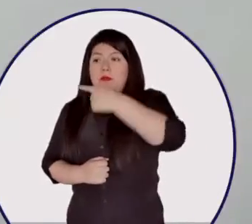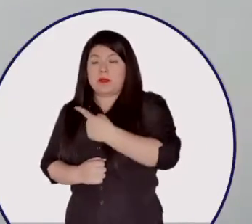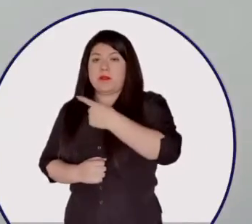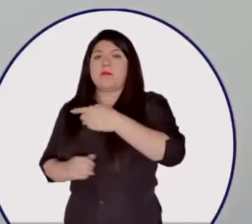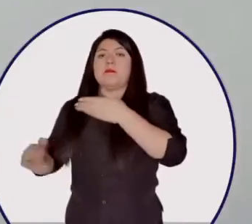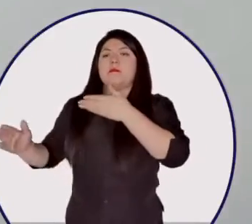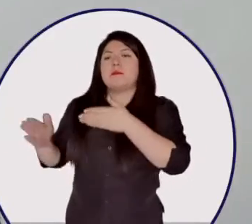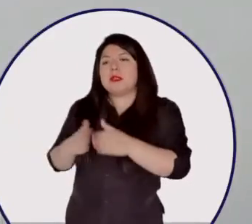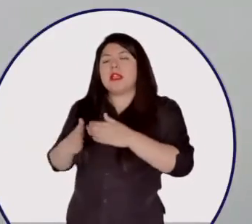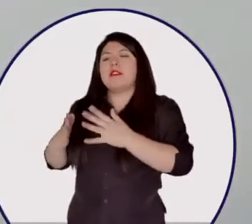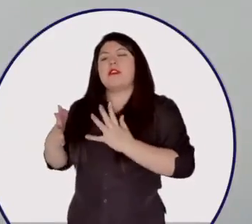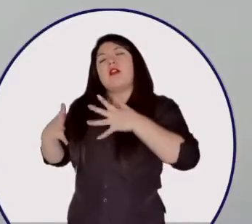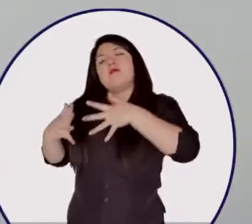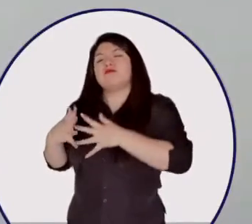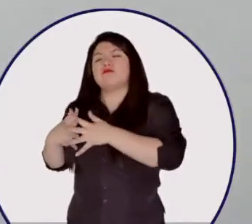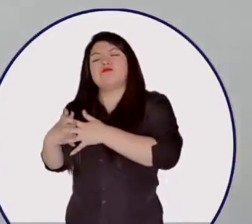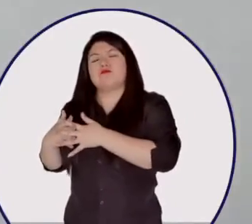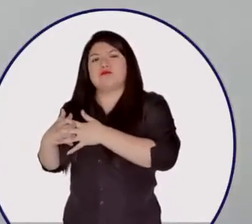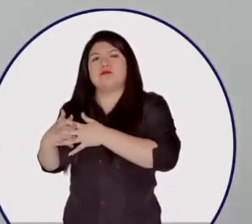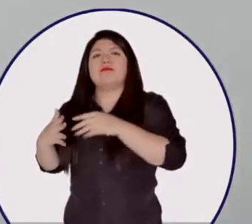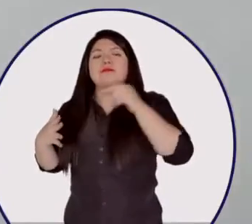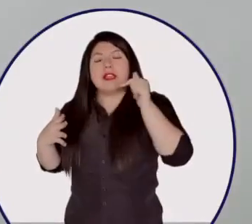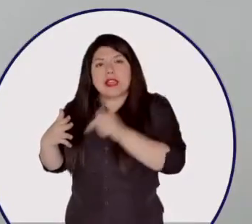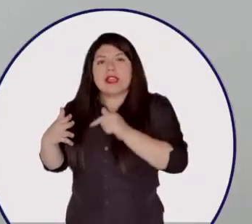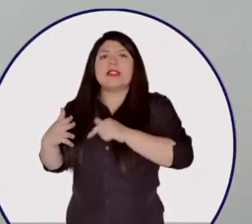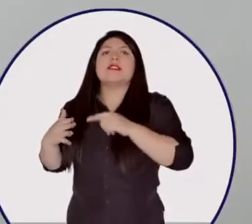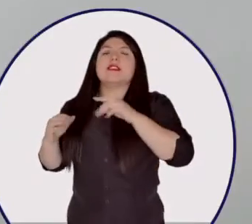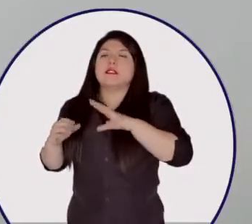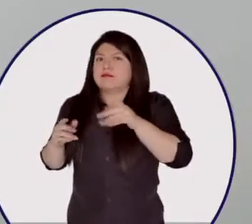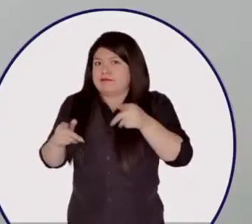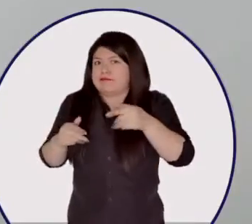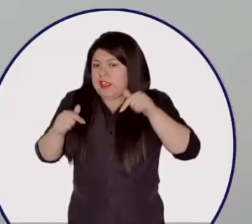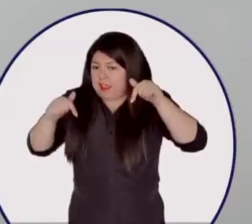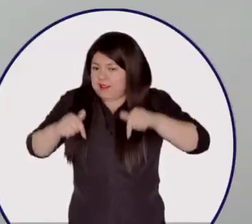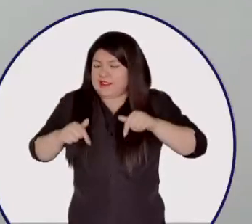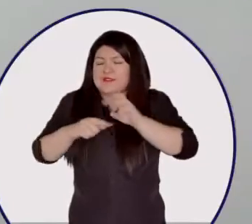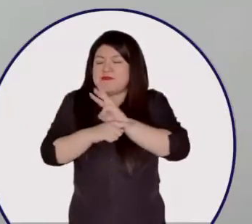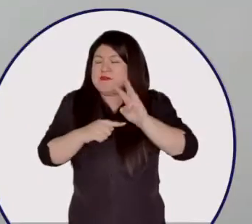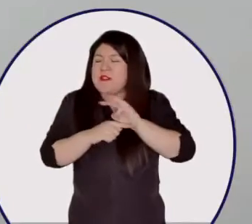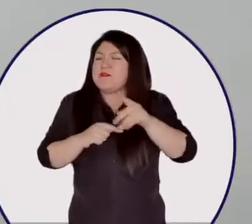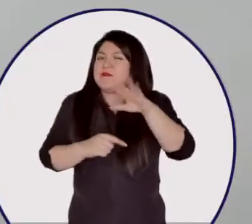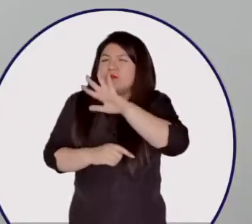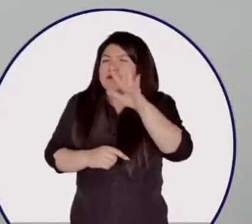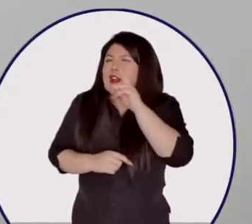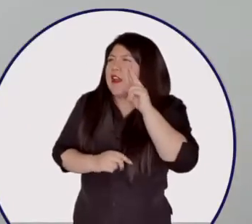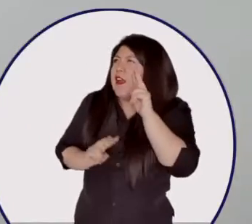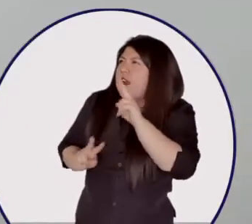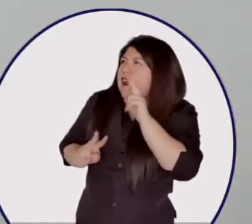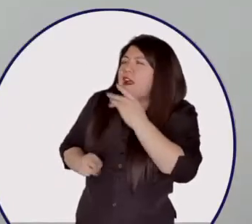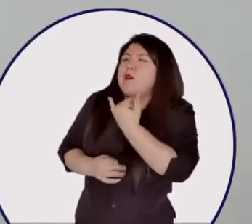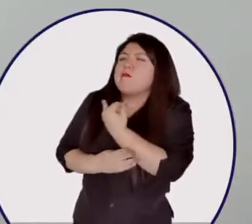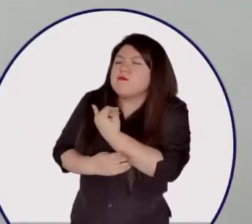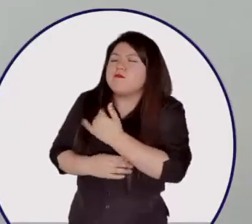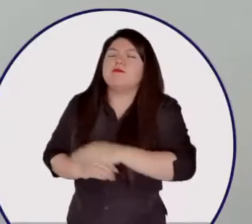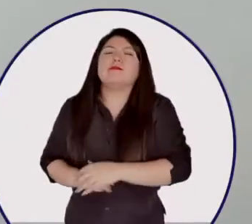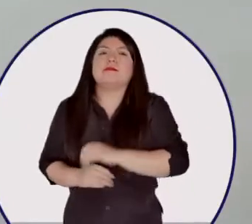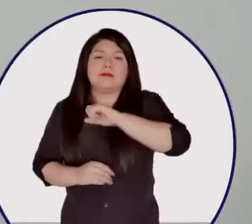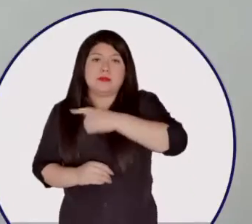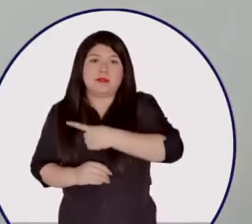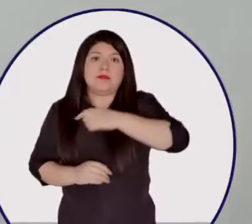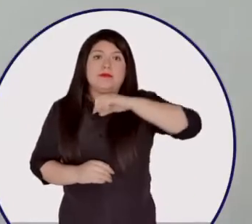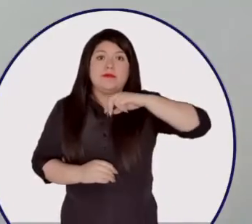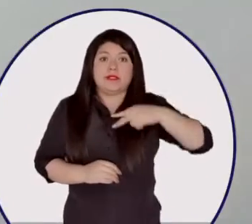el Plan Individual de Ajustes Razonables, que hace parte de otro de los componentes de esta página de Maestros por la Inclusión. Y el